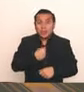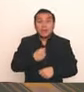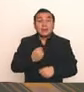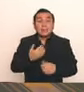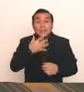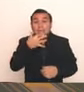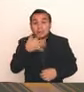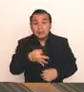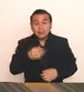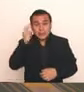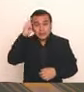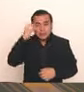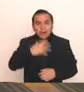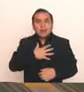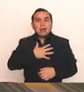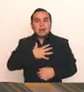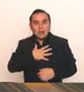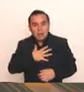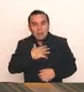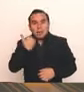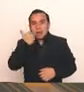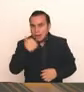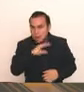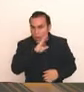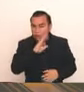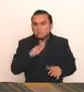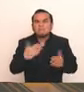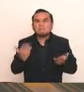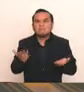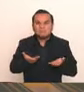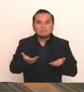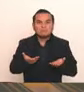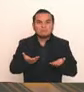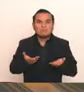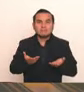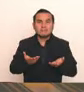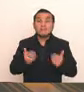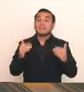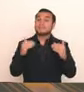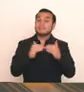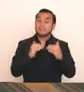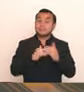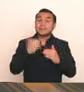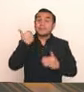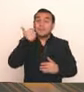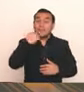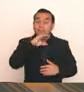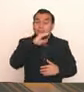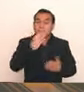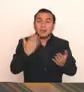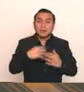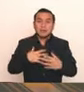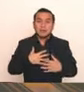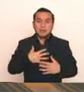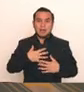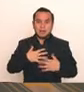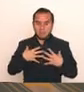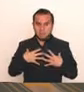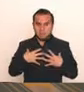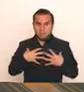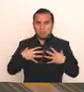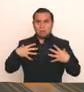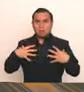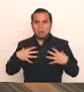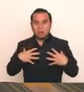bien es una enfermedad respiratoria también es una enfermedad inflamatoria y coagula